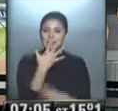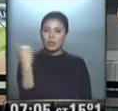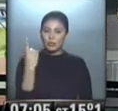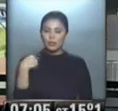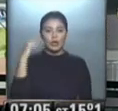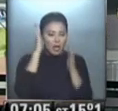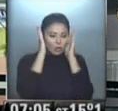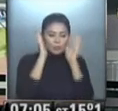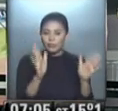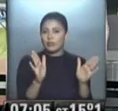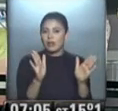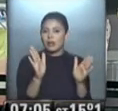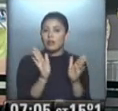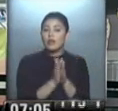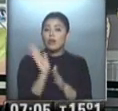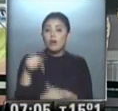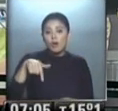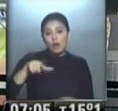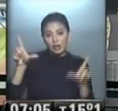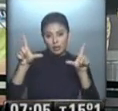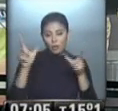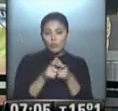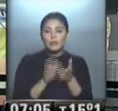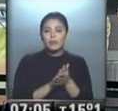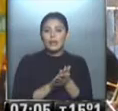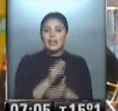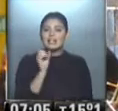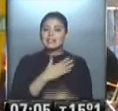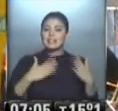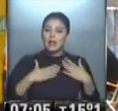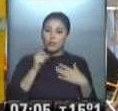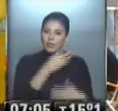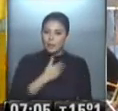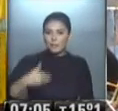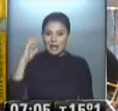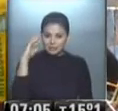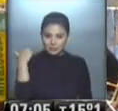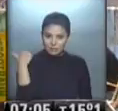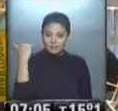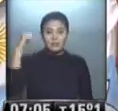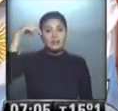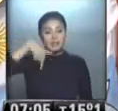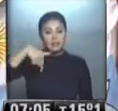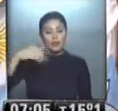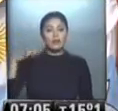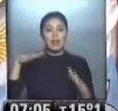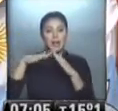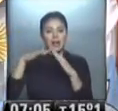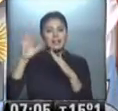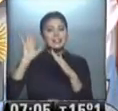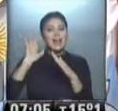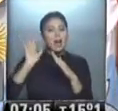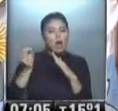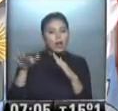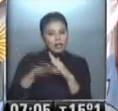estaremos ocupándonos a lo largo de esta edición de la salud de la presidenta cristina fernández quien se encuentra en olivos